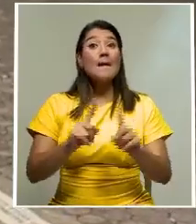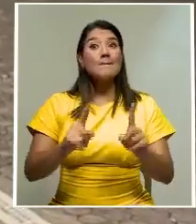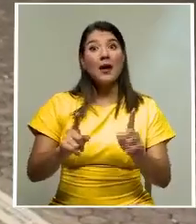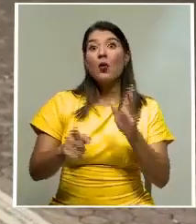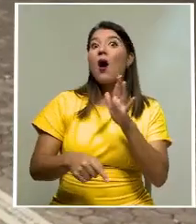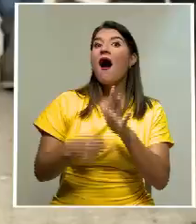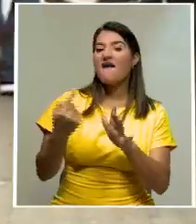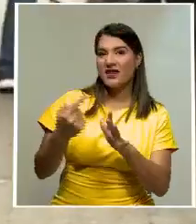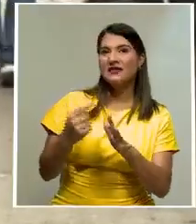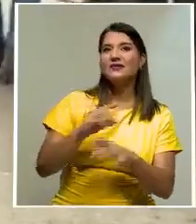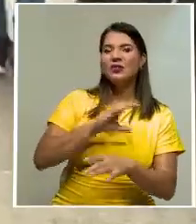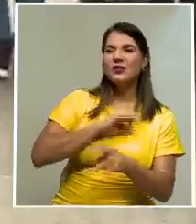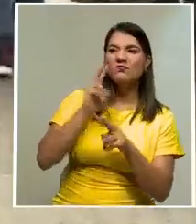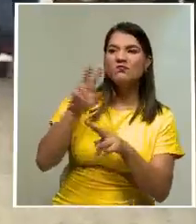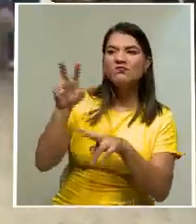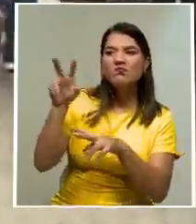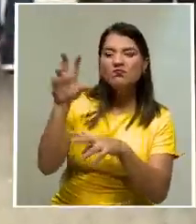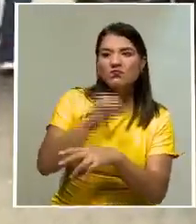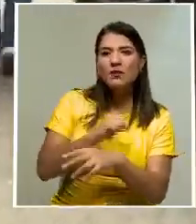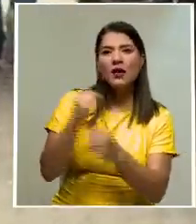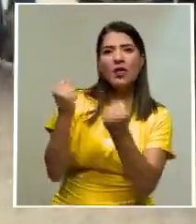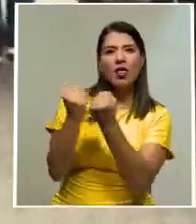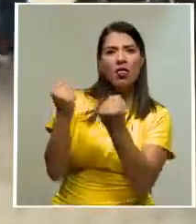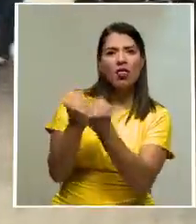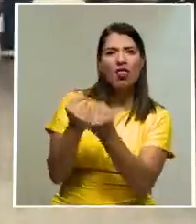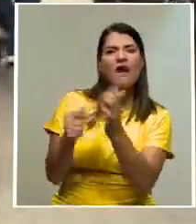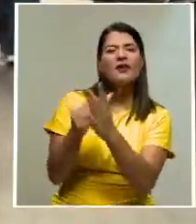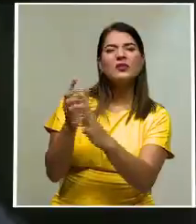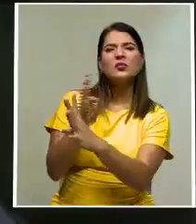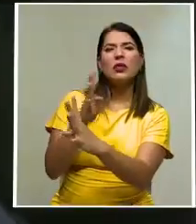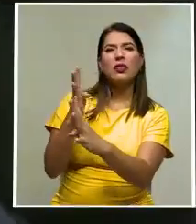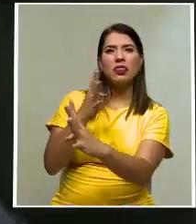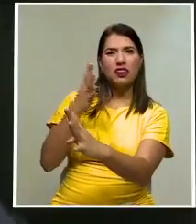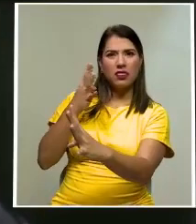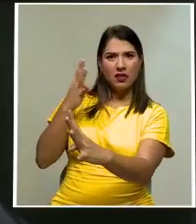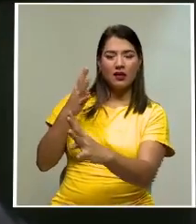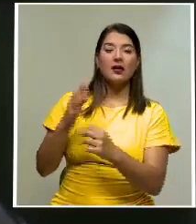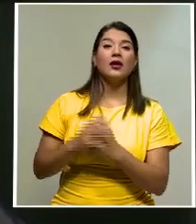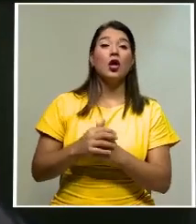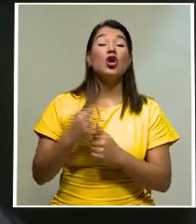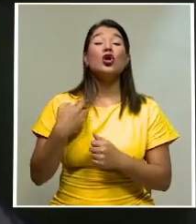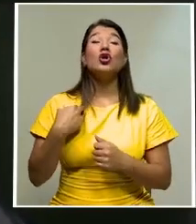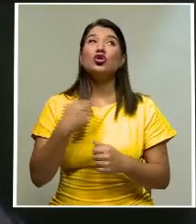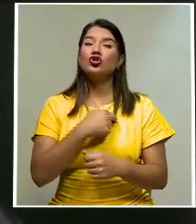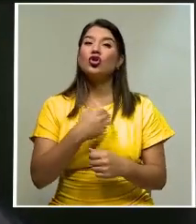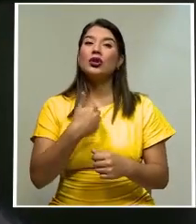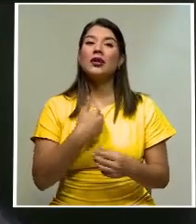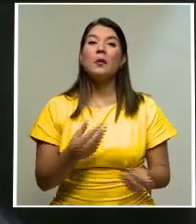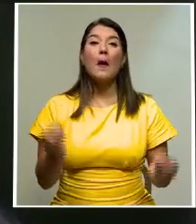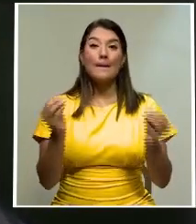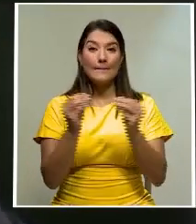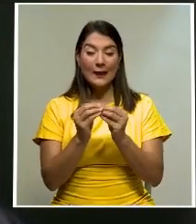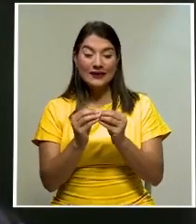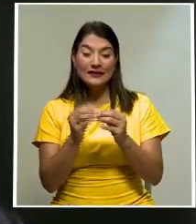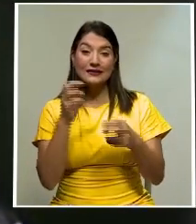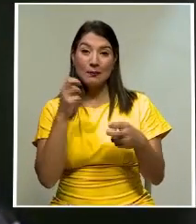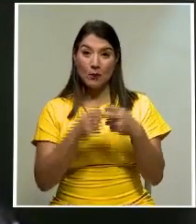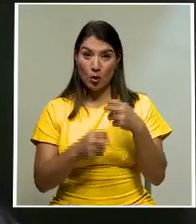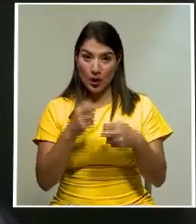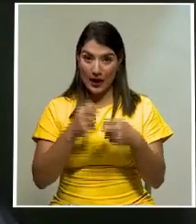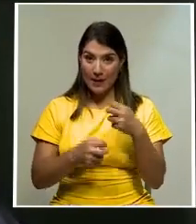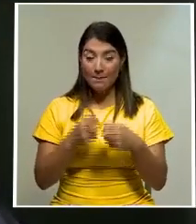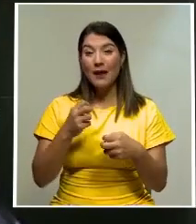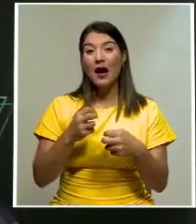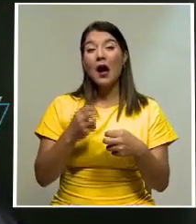de aglomeraciones, por ejemplo, en filas fuera de los locales. Más que todo, en lo que hemos tenido mayor situación o mayor atención ha